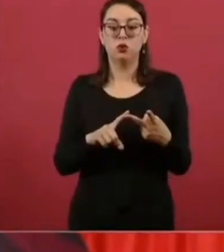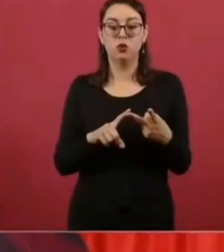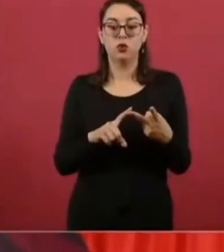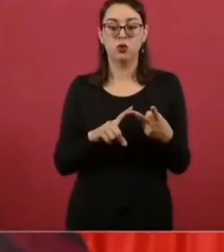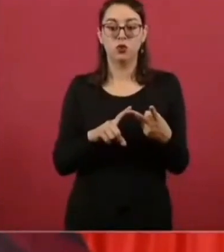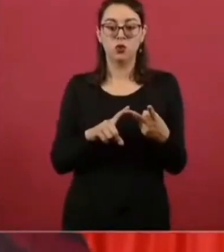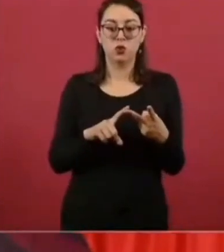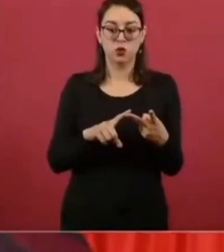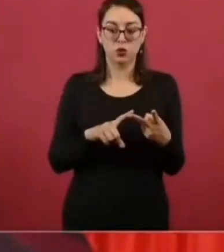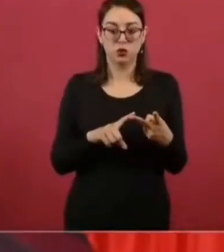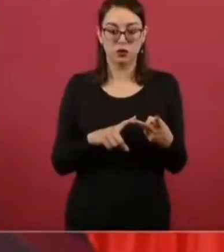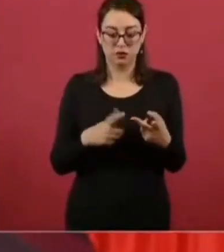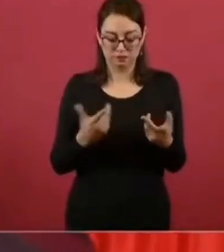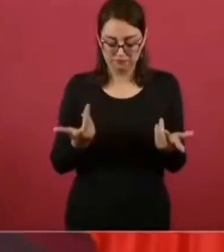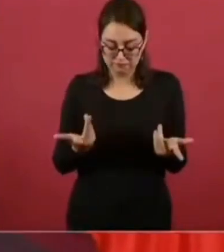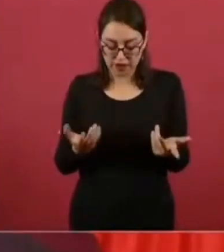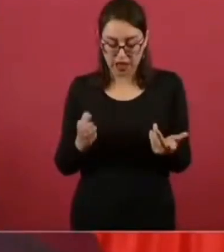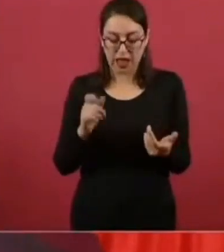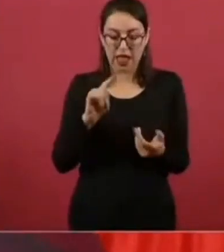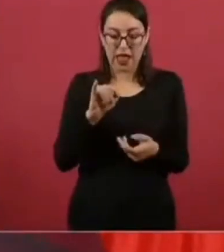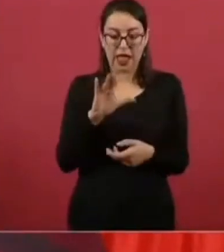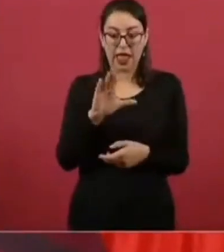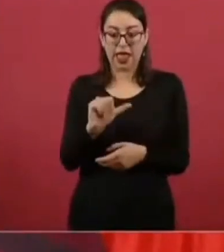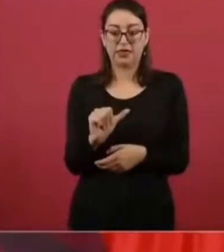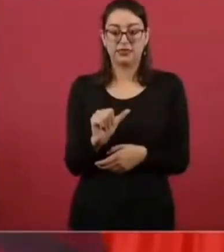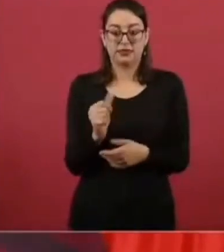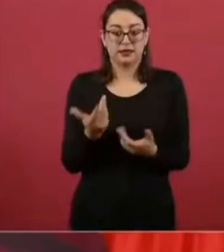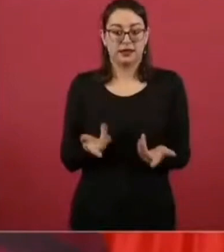pues un código de ética.